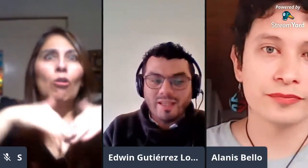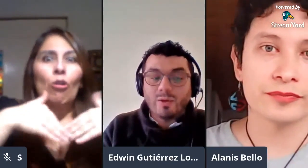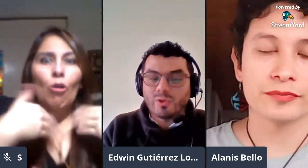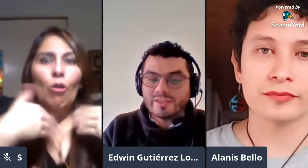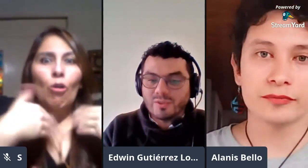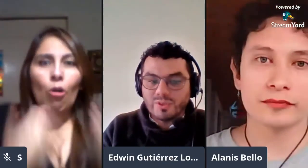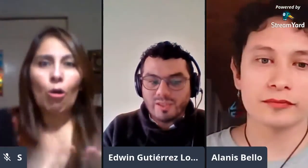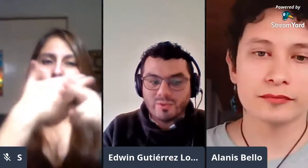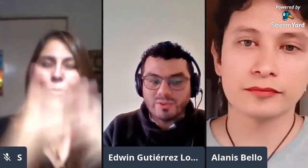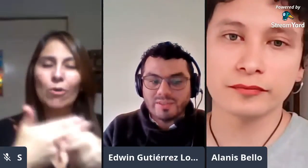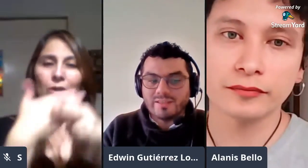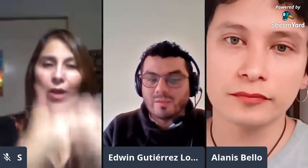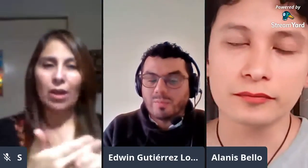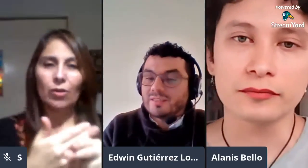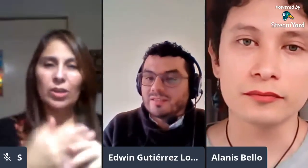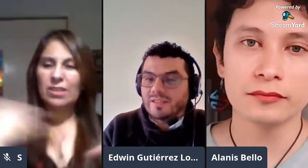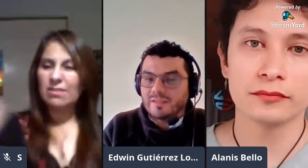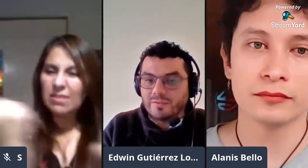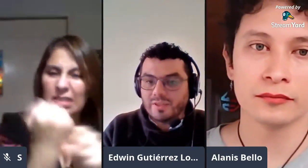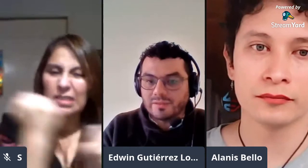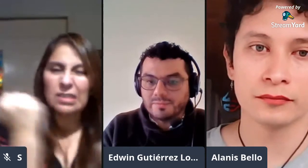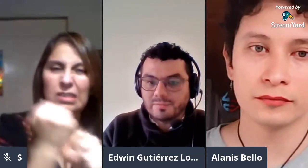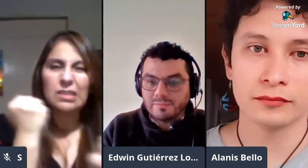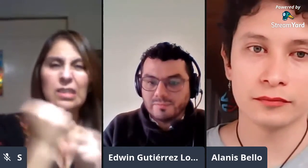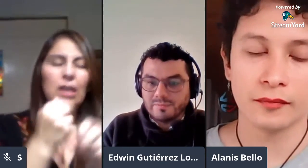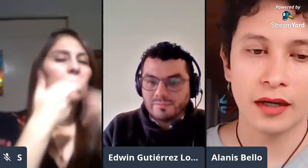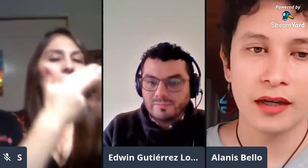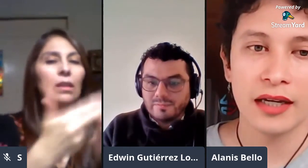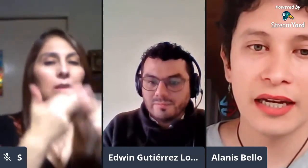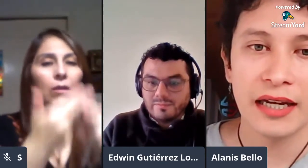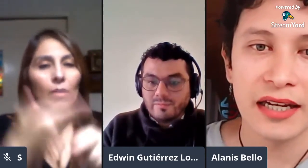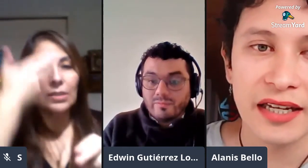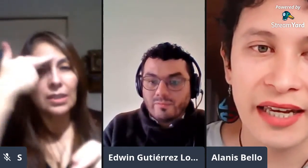esas labores de cuidado se interpretan, se identifican?